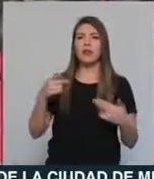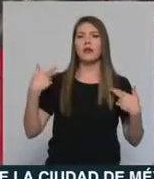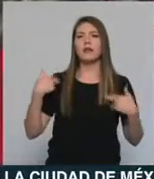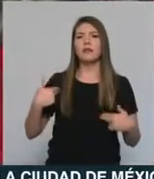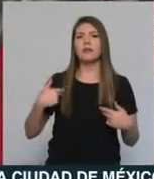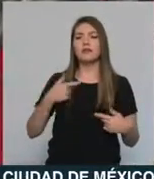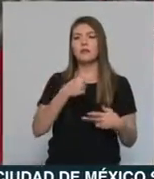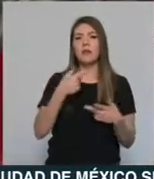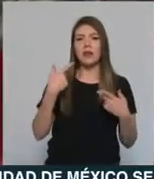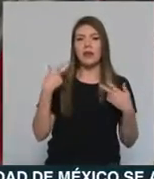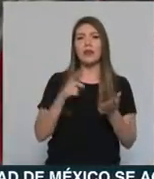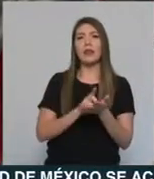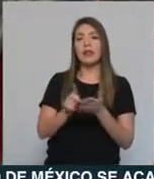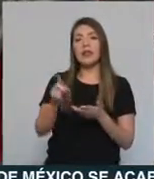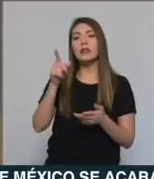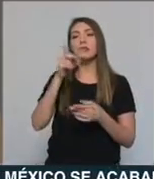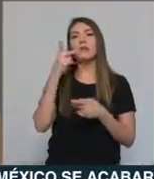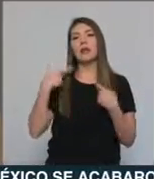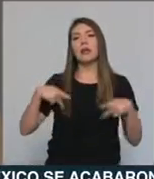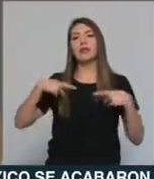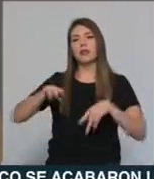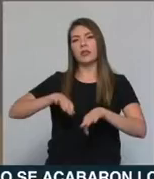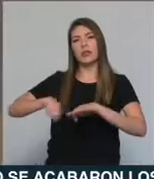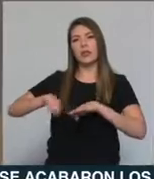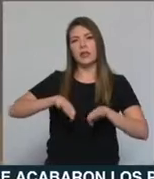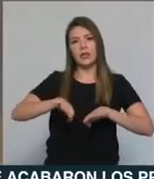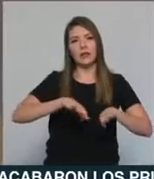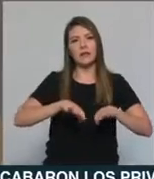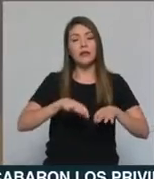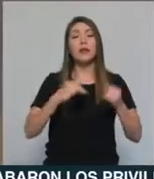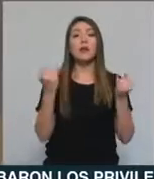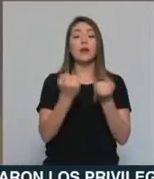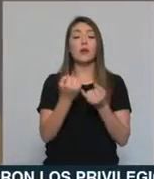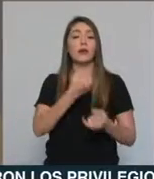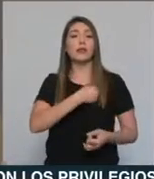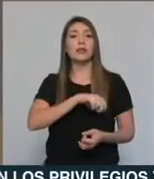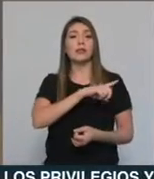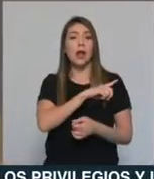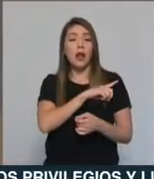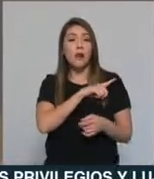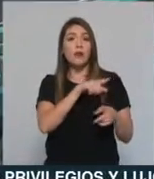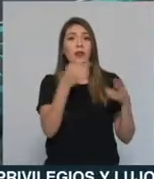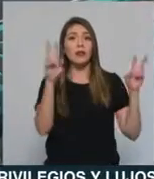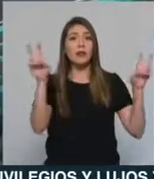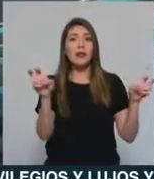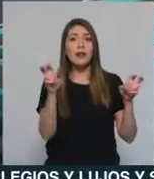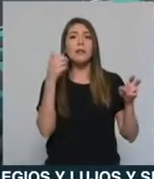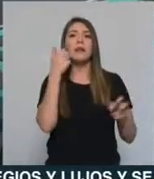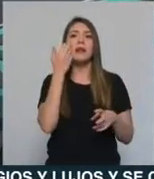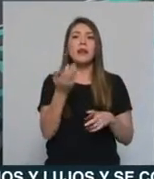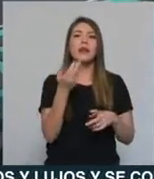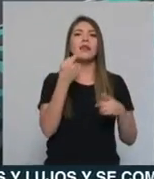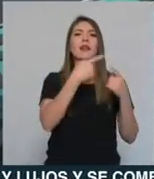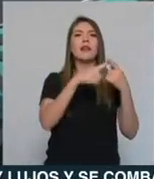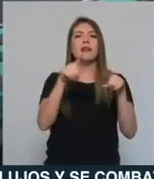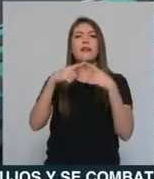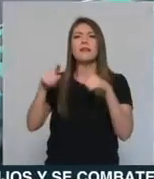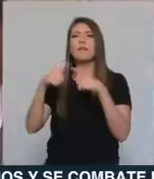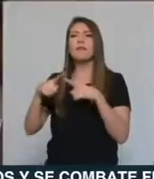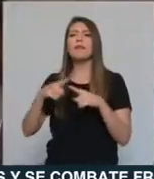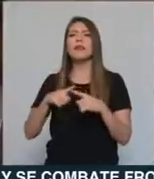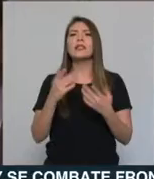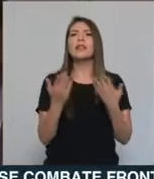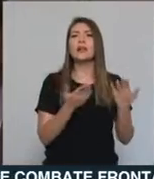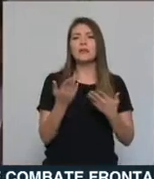con el heroico cuerpo de bomberos. En salud, agregó que su gobierno va por la universalidad de los servicios